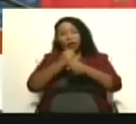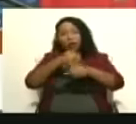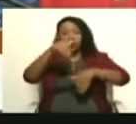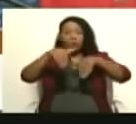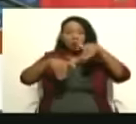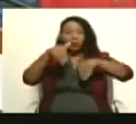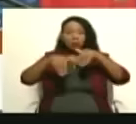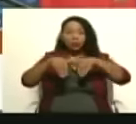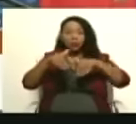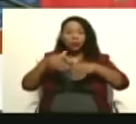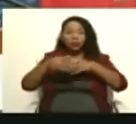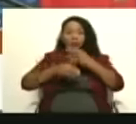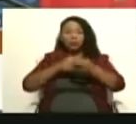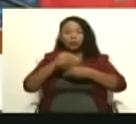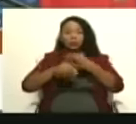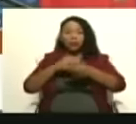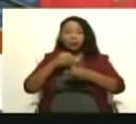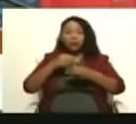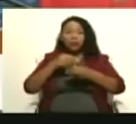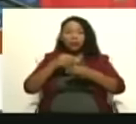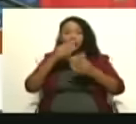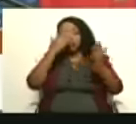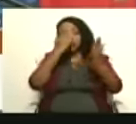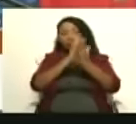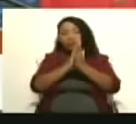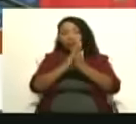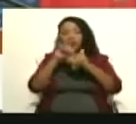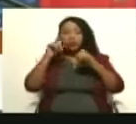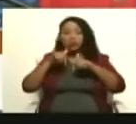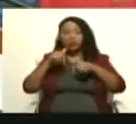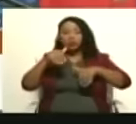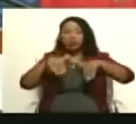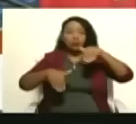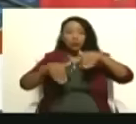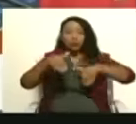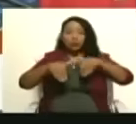que se trazó de cara pues a esta elección